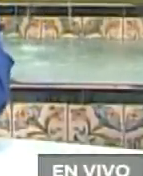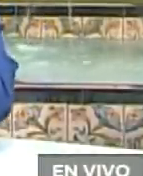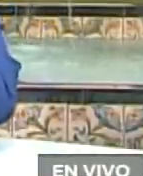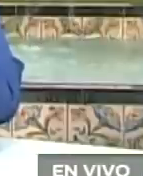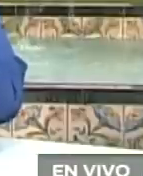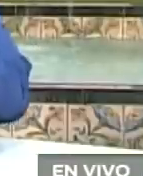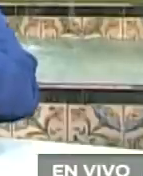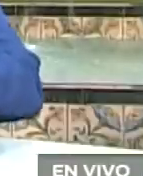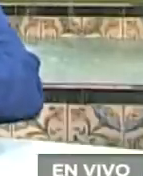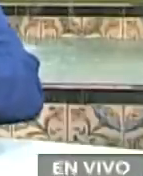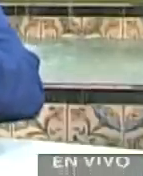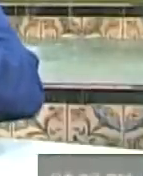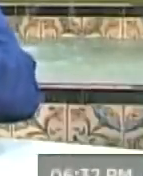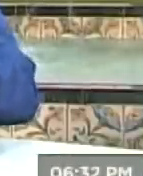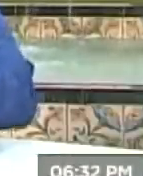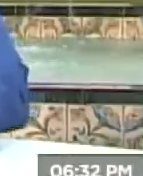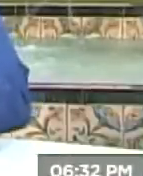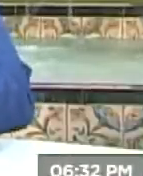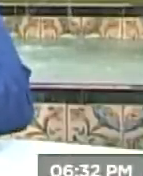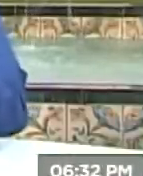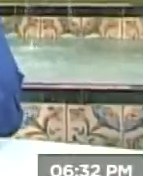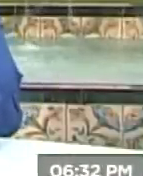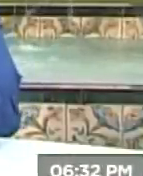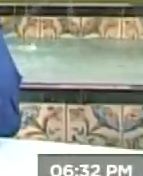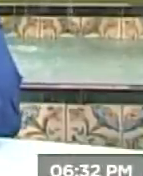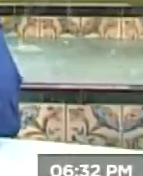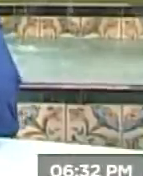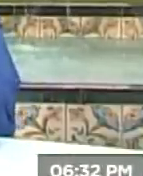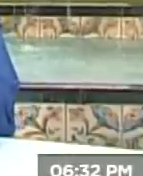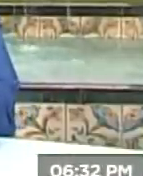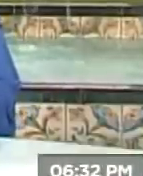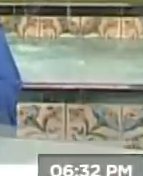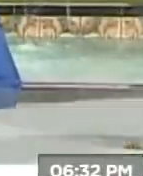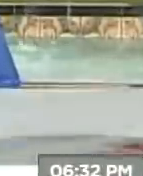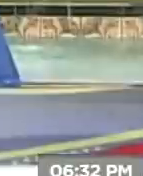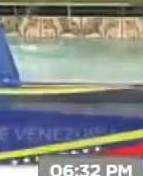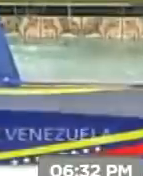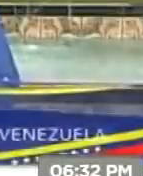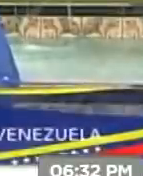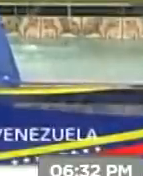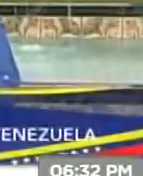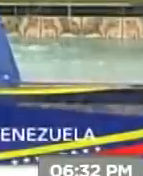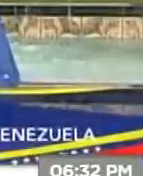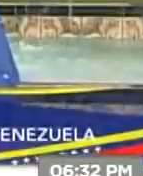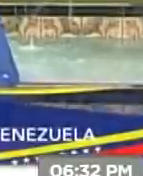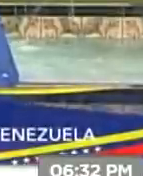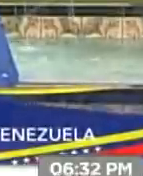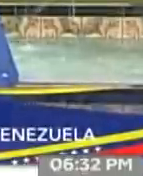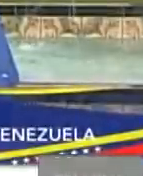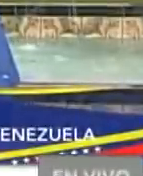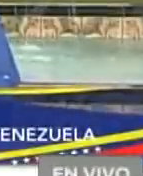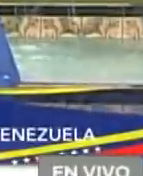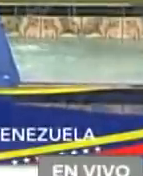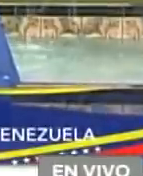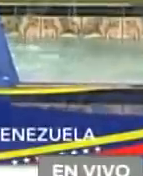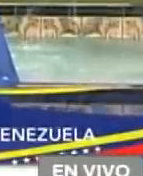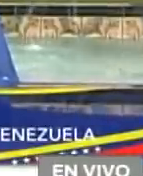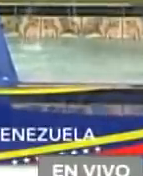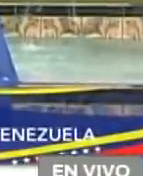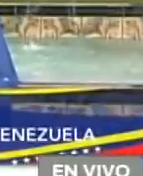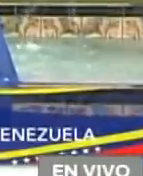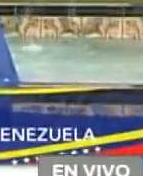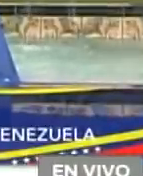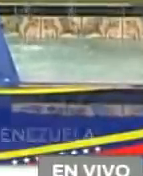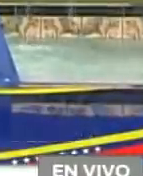semana santa na guará como va corriendo este año 2022 el año de la